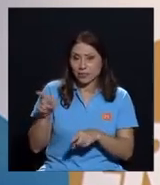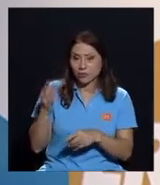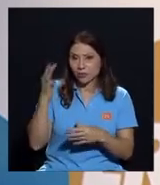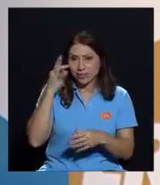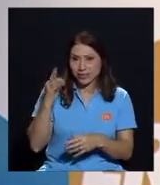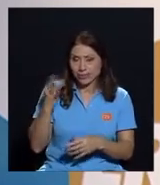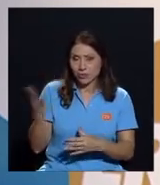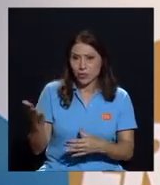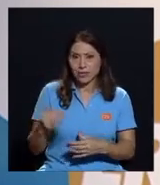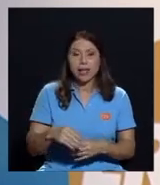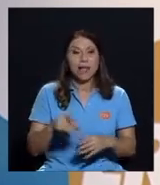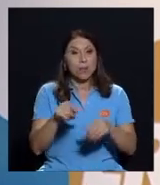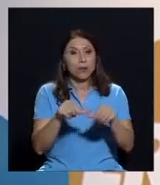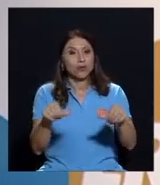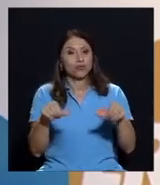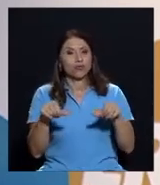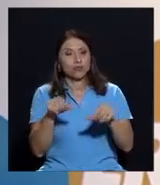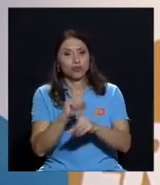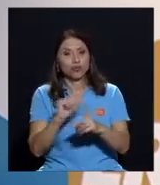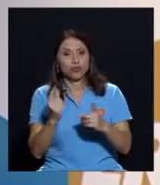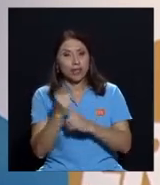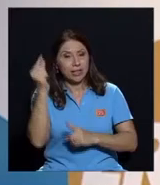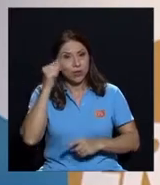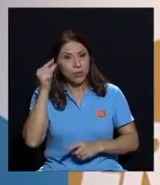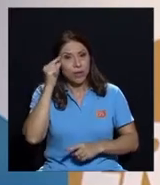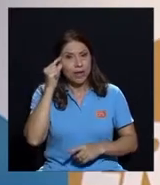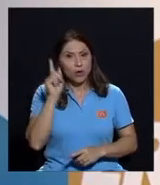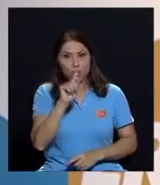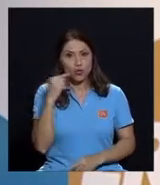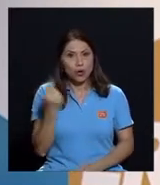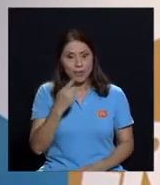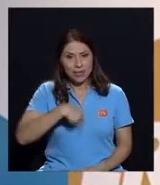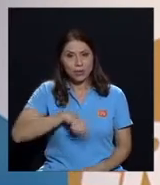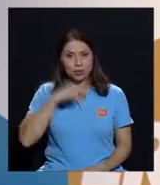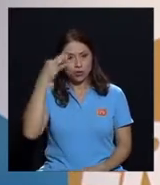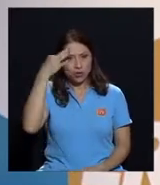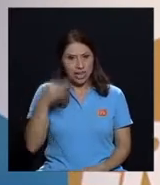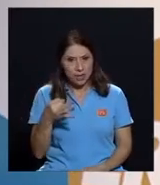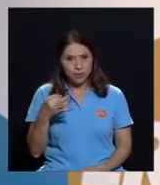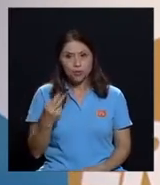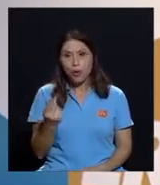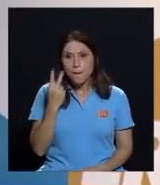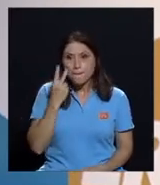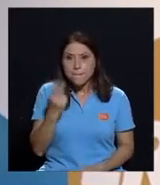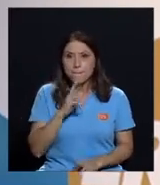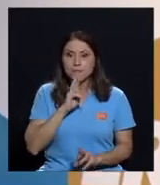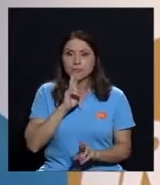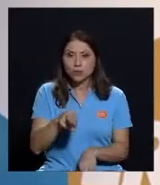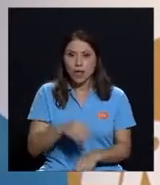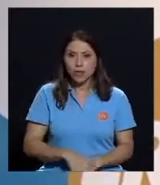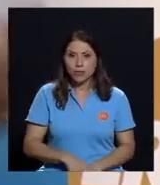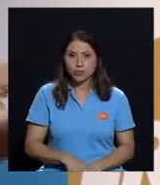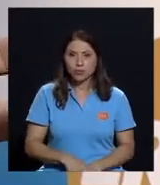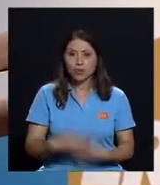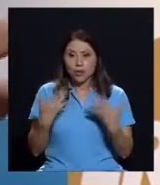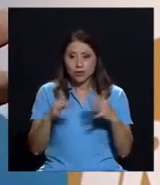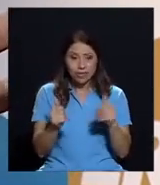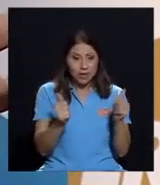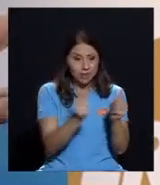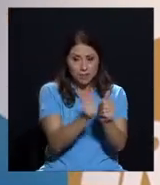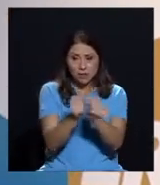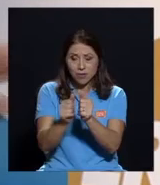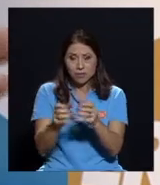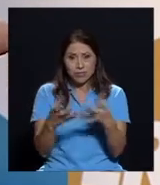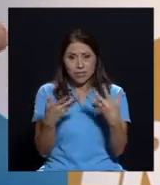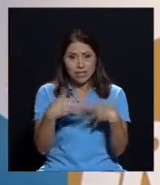usted en el sector social del gobierno no fue nada más que creímos sino que hubo resultados si hubo resultados a partir de la integración no tuvimos más